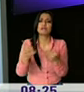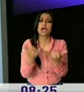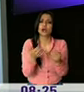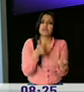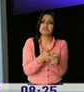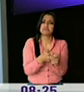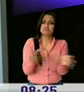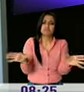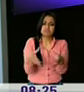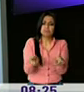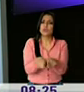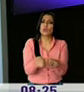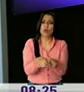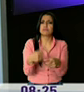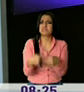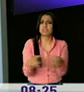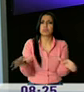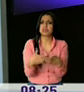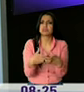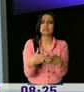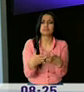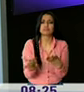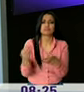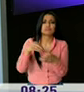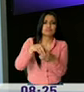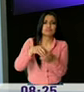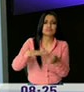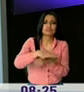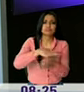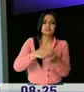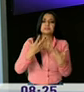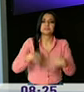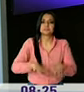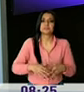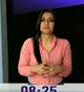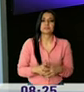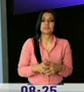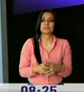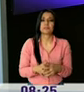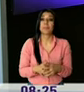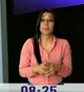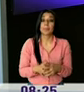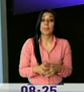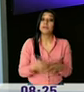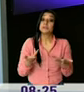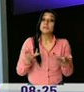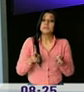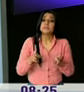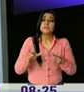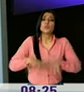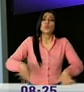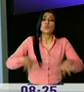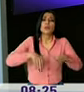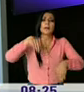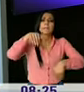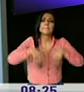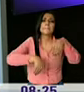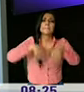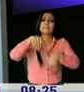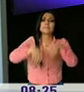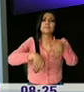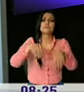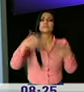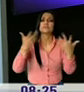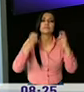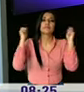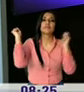son ciudades satélites que se han incorporado al Distrito Metropolitano. Y uno de los balnearios muy tradicionales es el famoso balneario